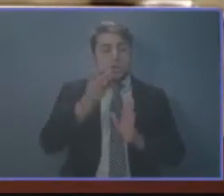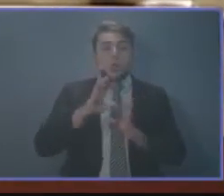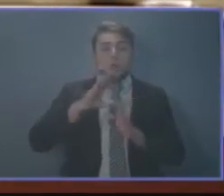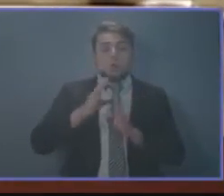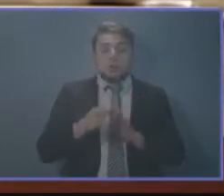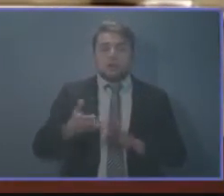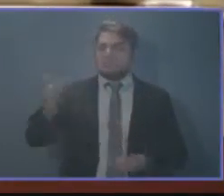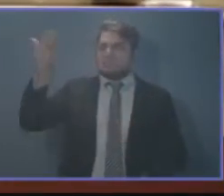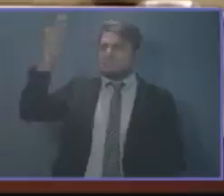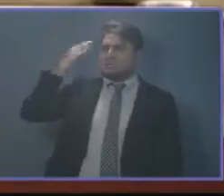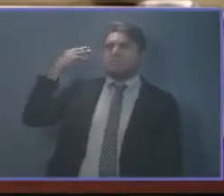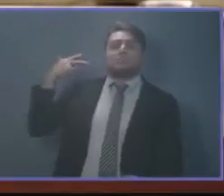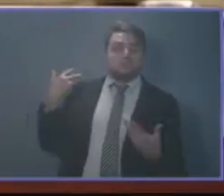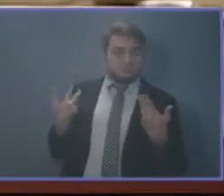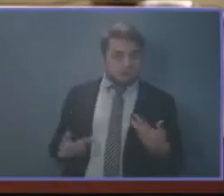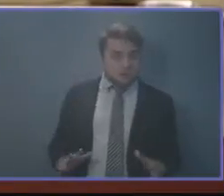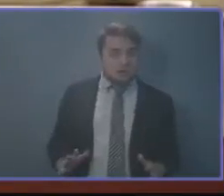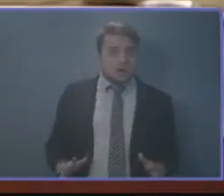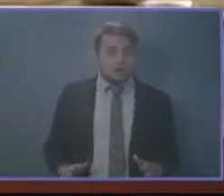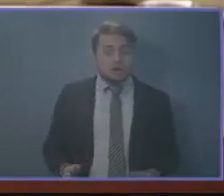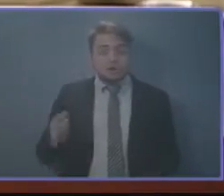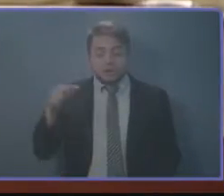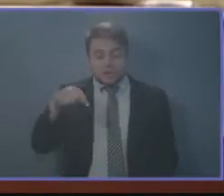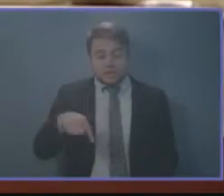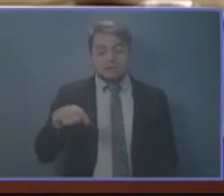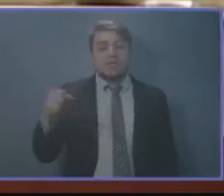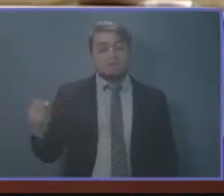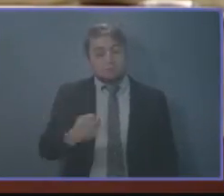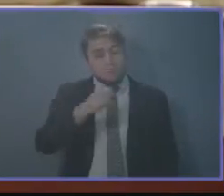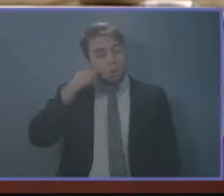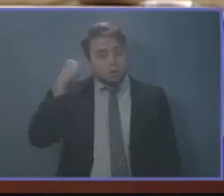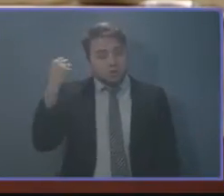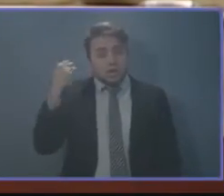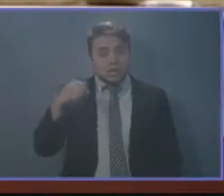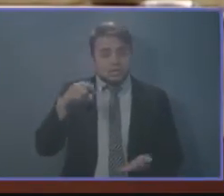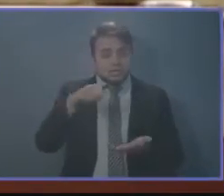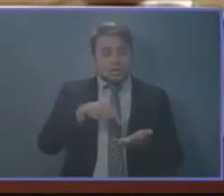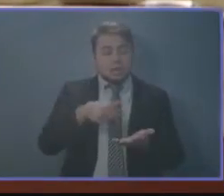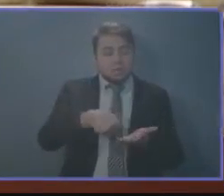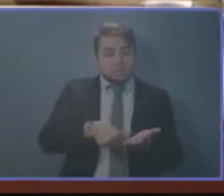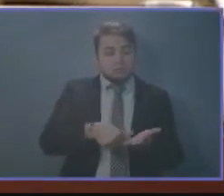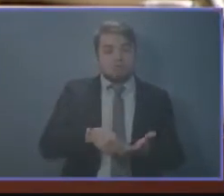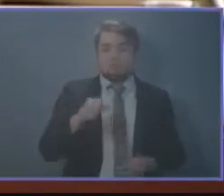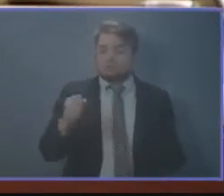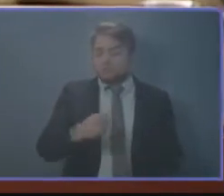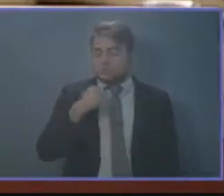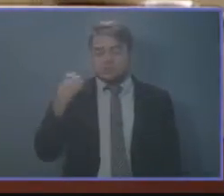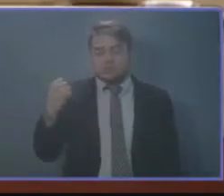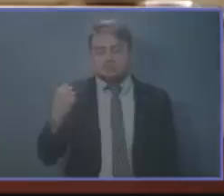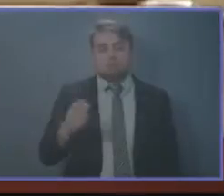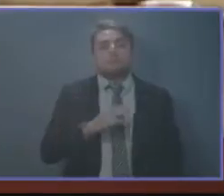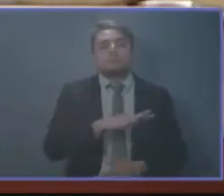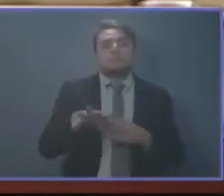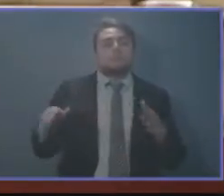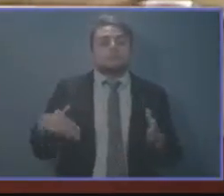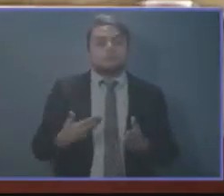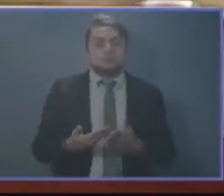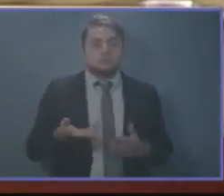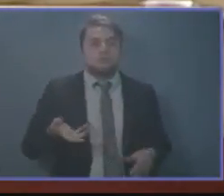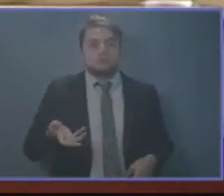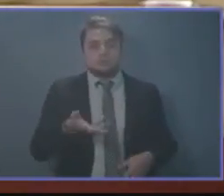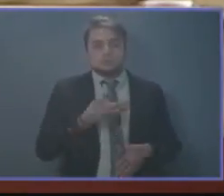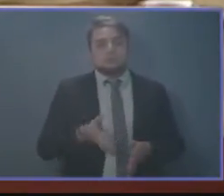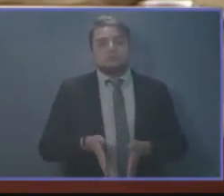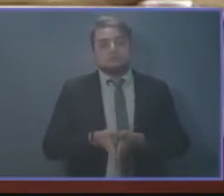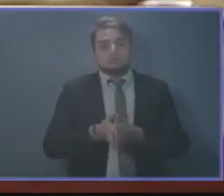esas épocas en este importante municipio. Los peticionarios incluso hemos